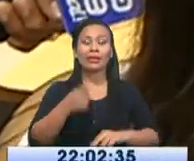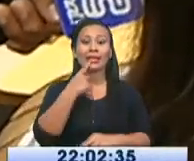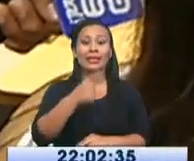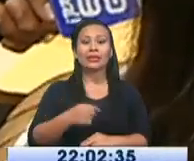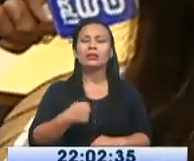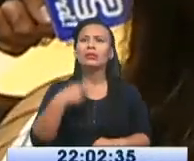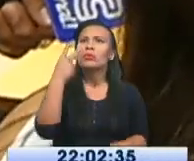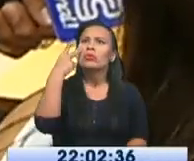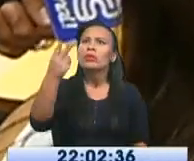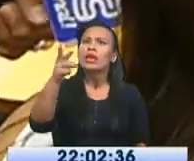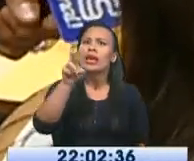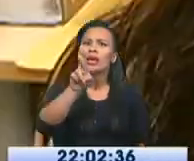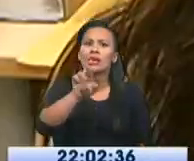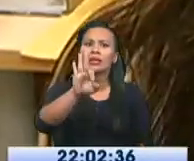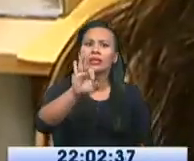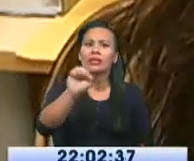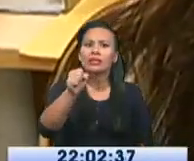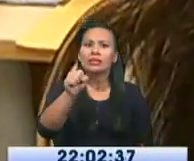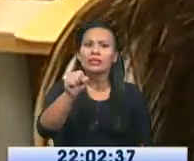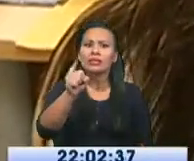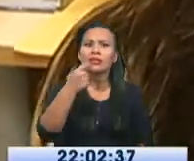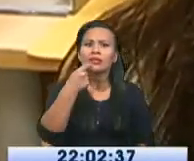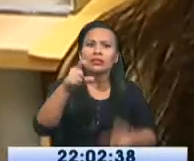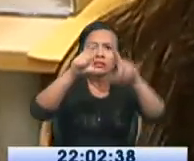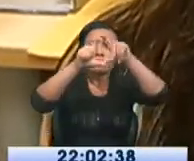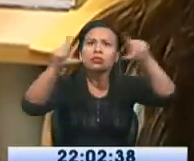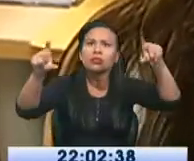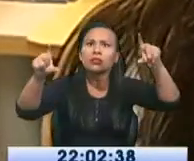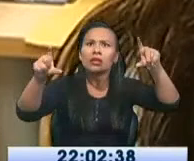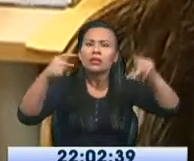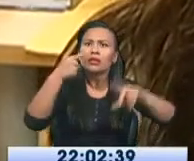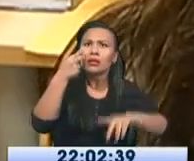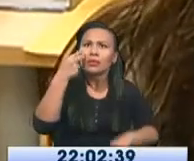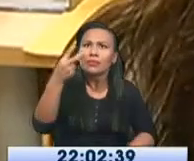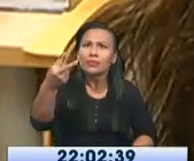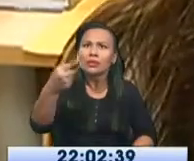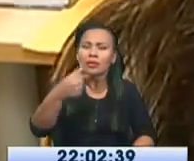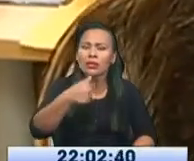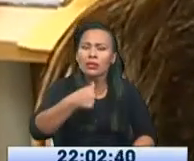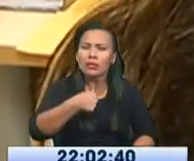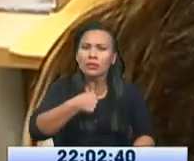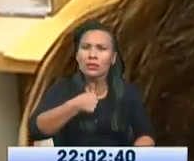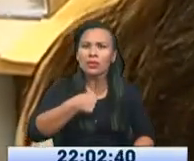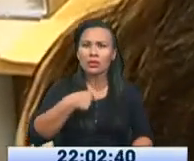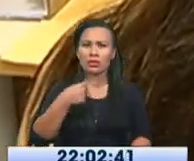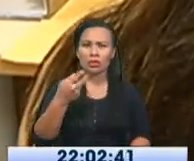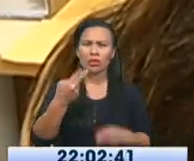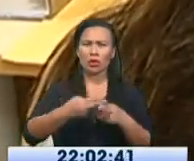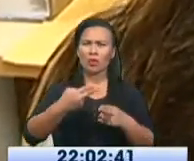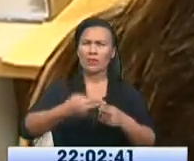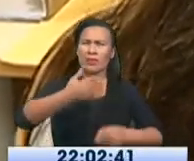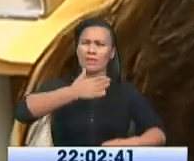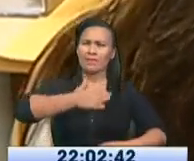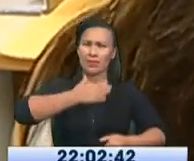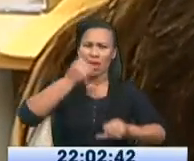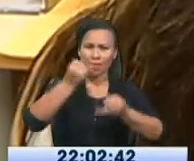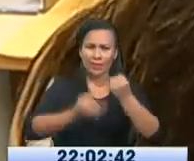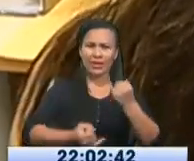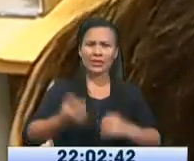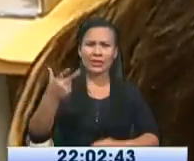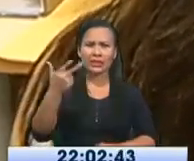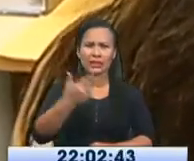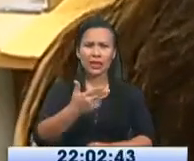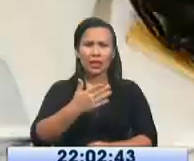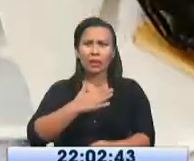RTS el cheque. Me percaté que están estafando con cheques que están